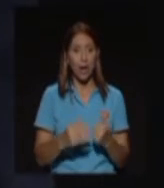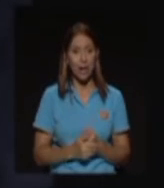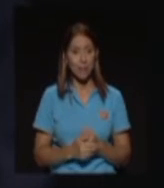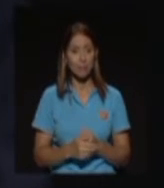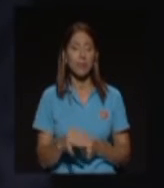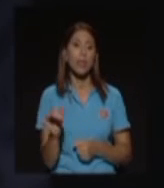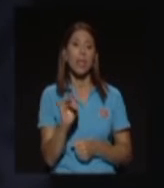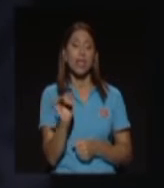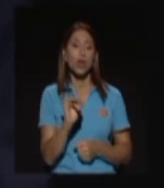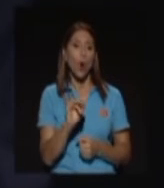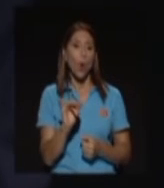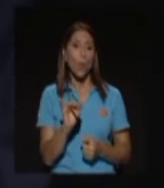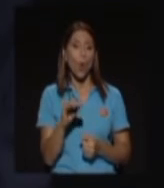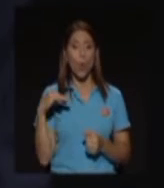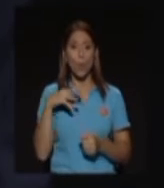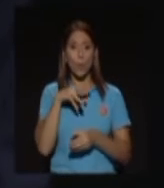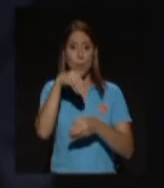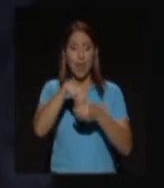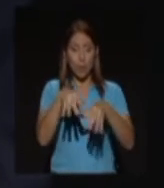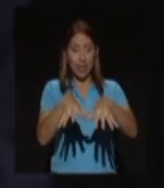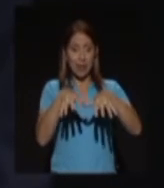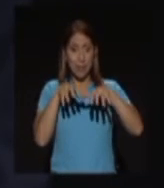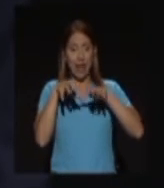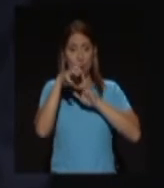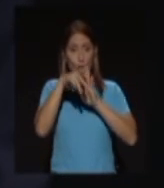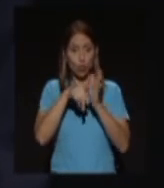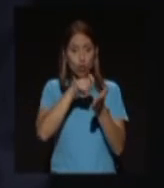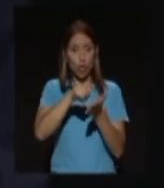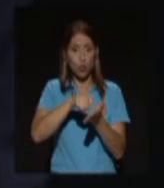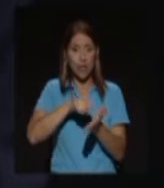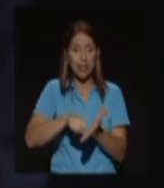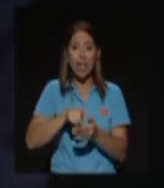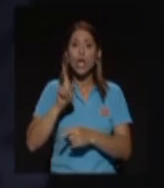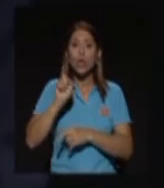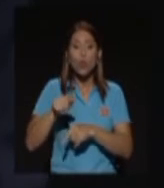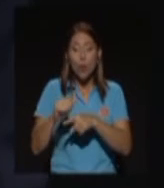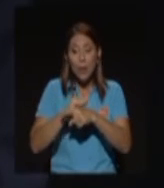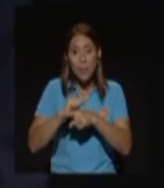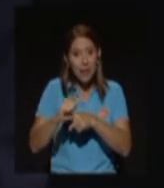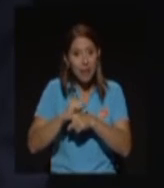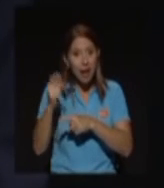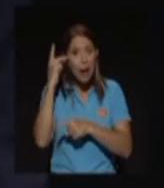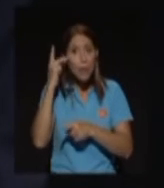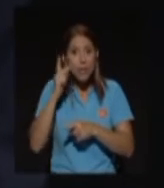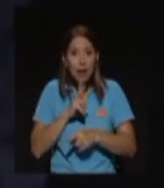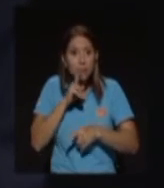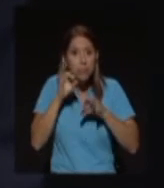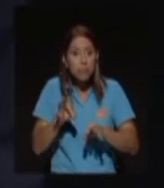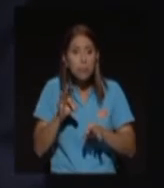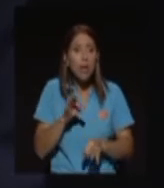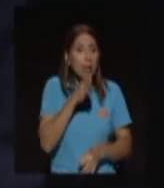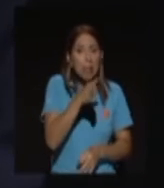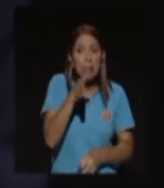Y como miembro de la constituyente, pues tuvo que practicar la política práctica, ¿verdad? Andar buscando votos para